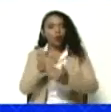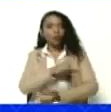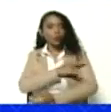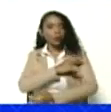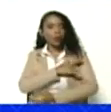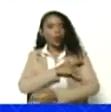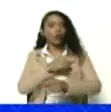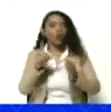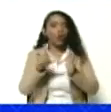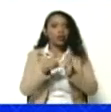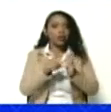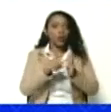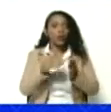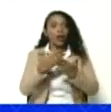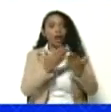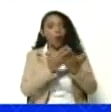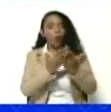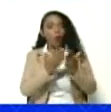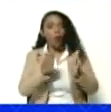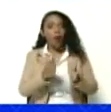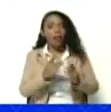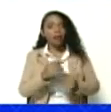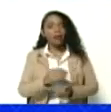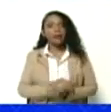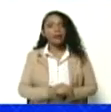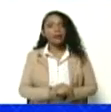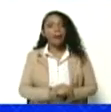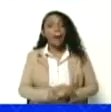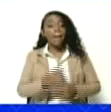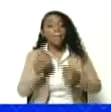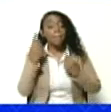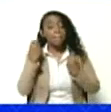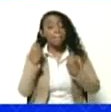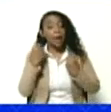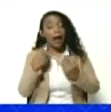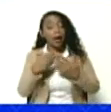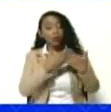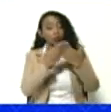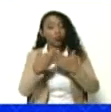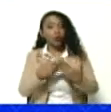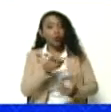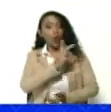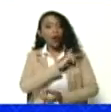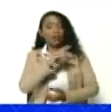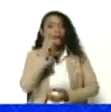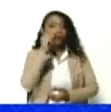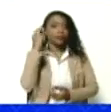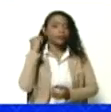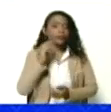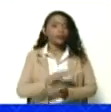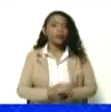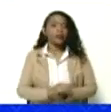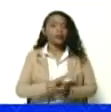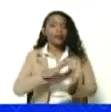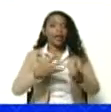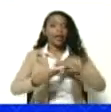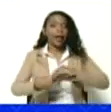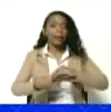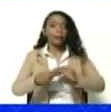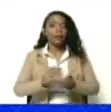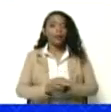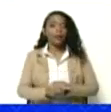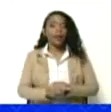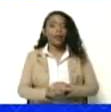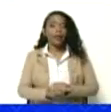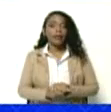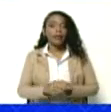universitarios de los liceos, de las escuelas, de los colegios, para el estudio de los jefes y jefas del CLAP, del